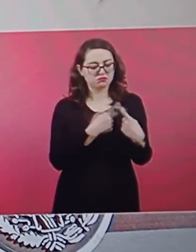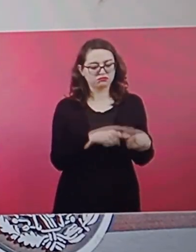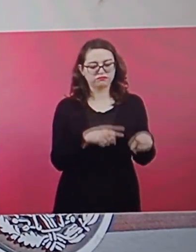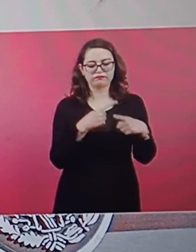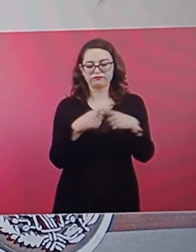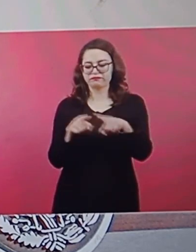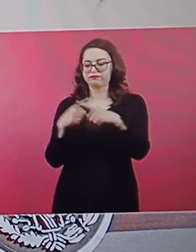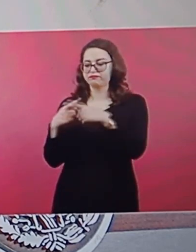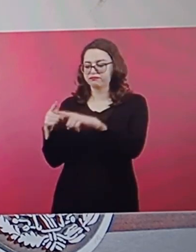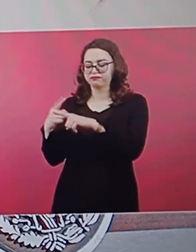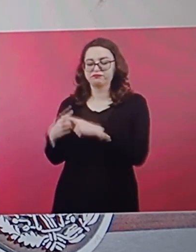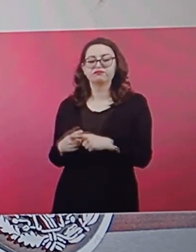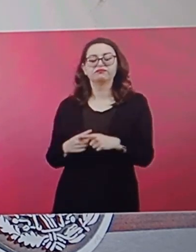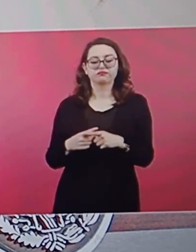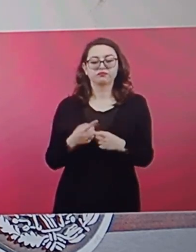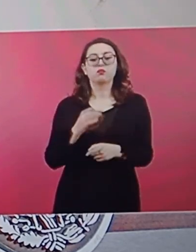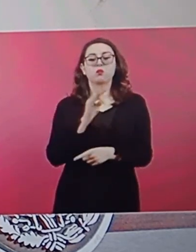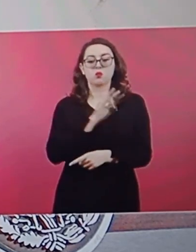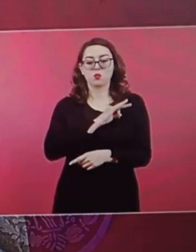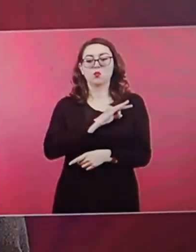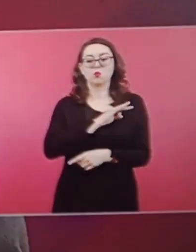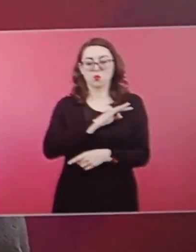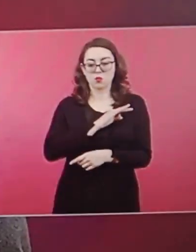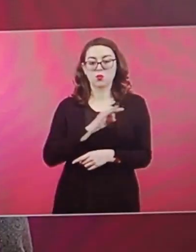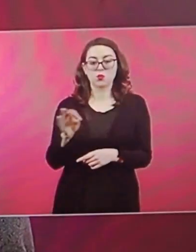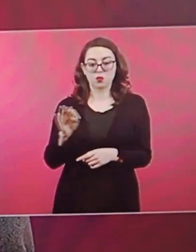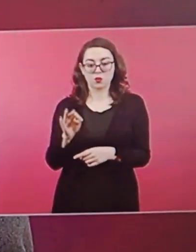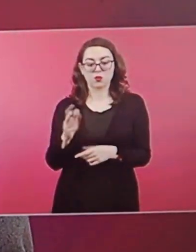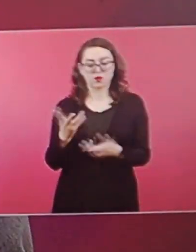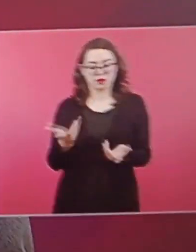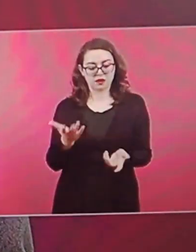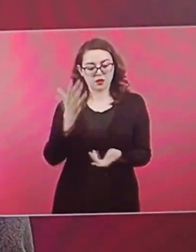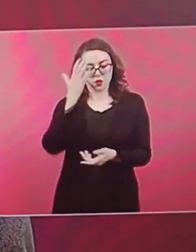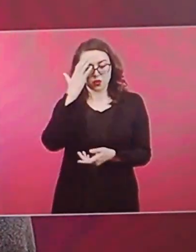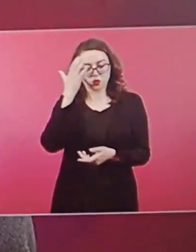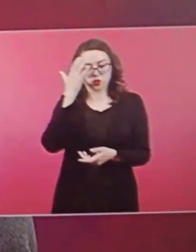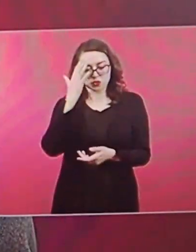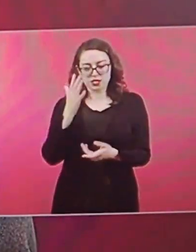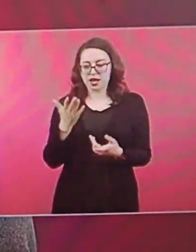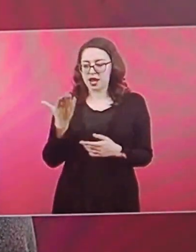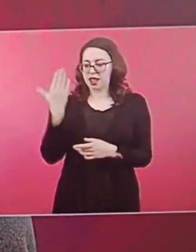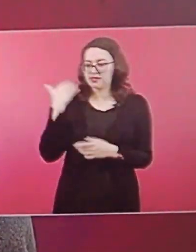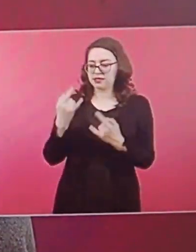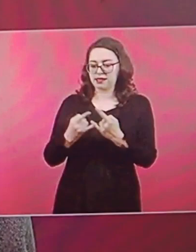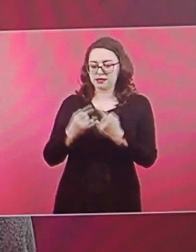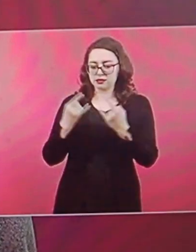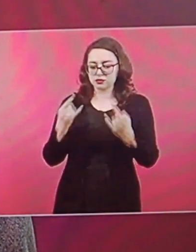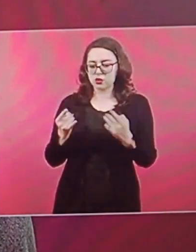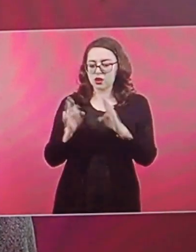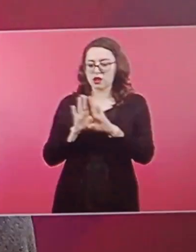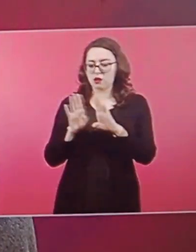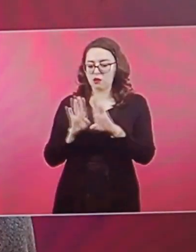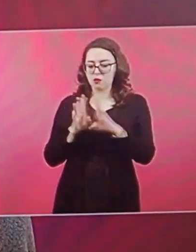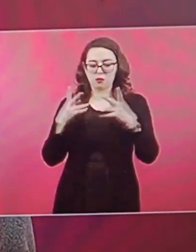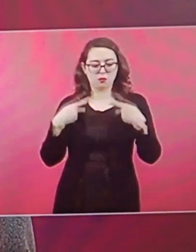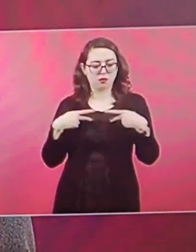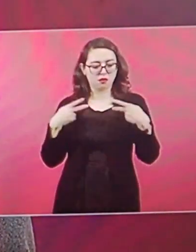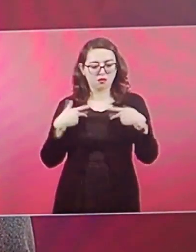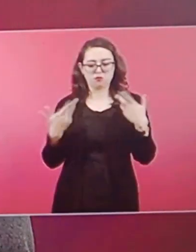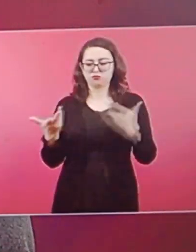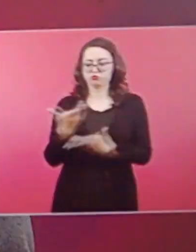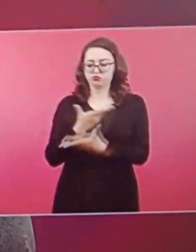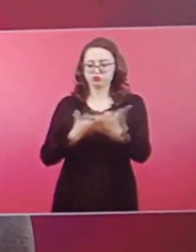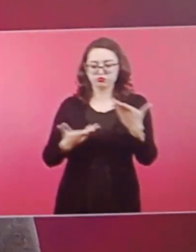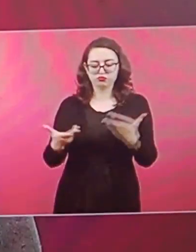ser humano permiten conocer, le gana densidades por un tiempo, intercambios, eso lo demuestra y configuraciones las